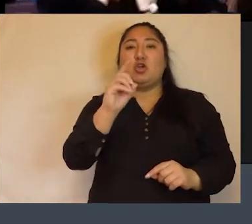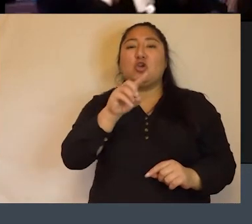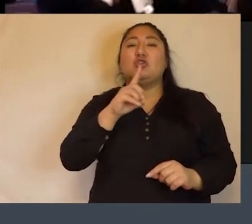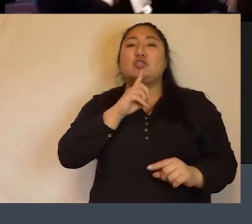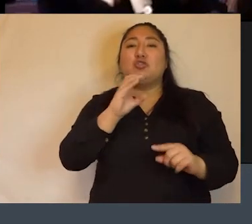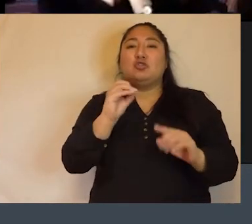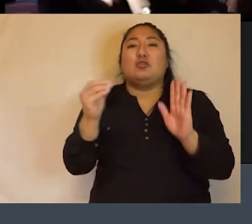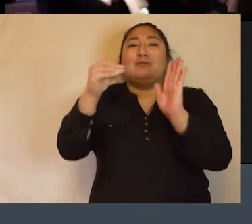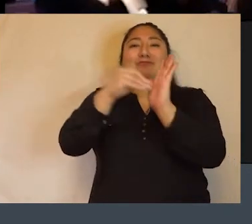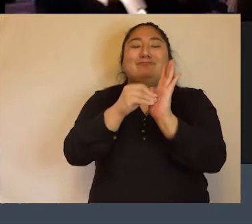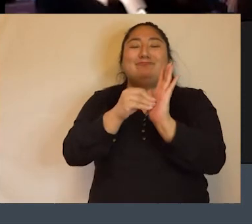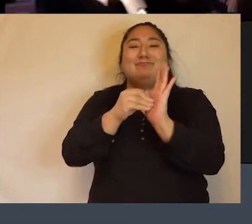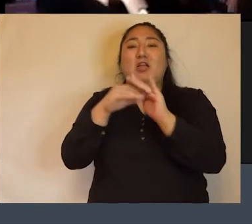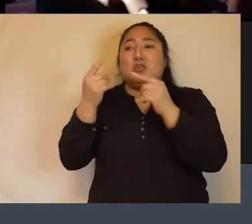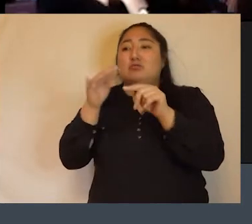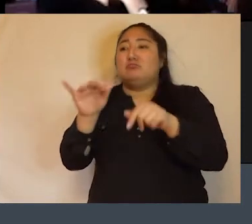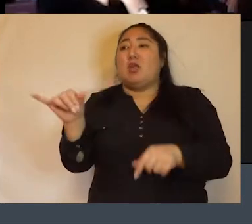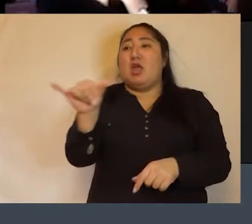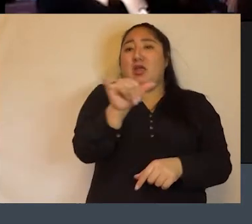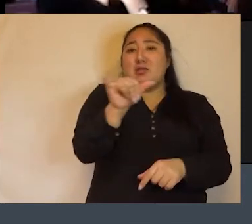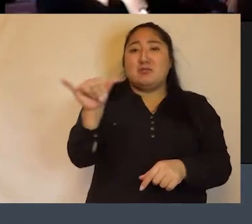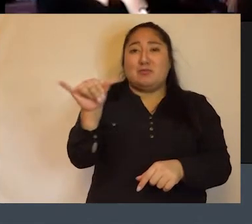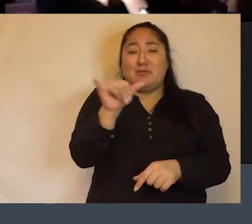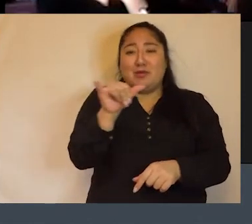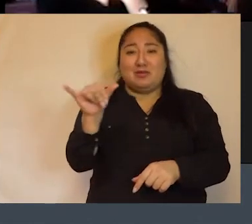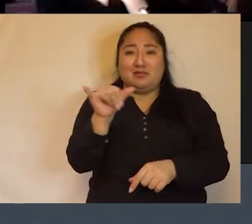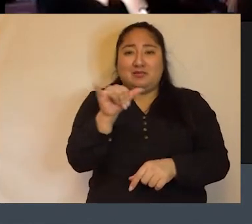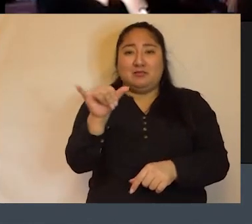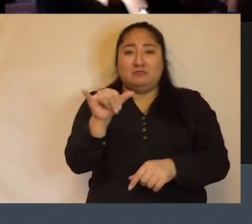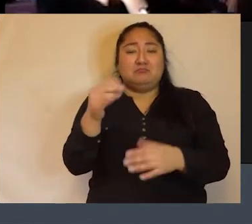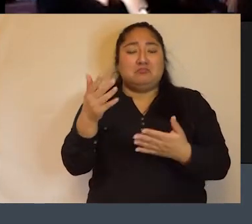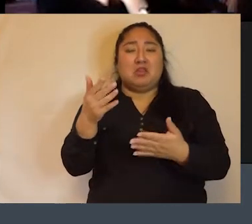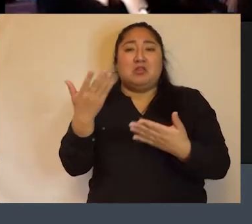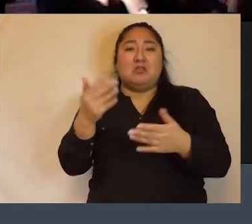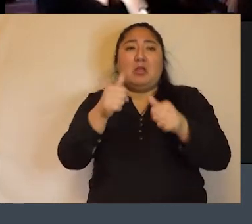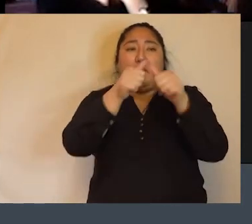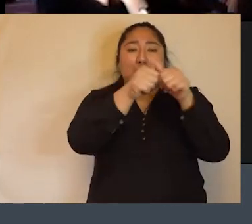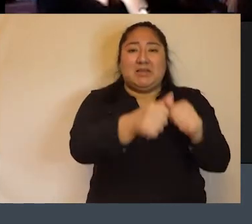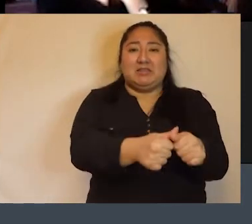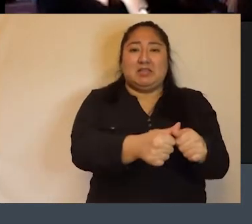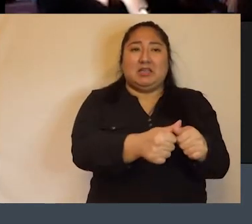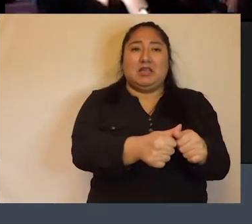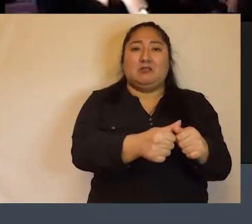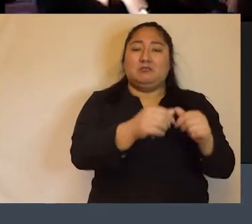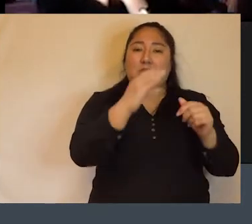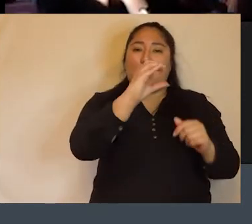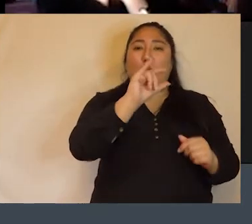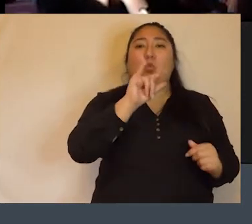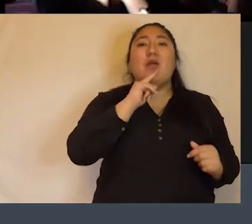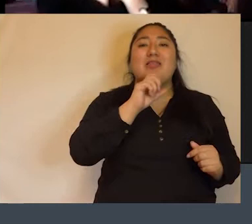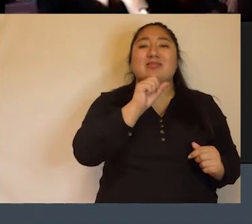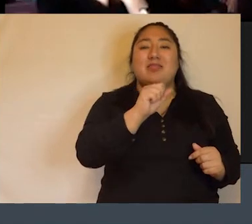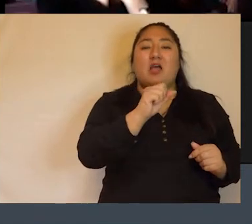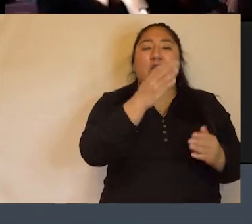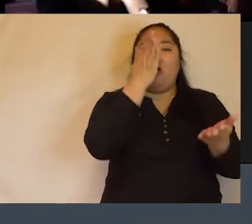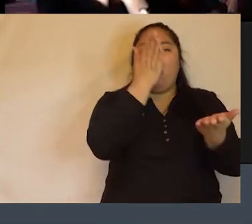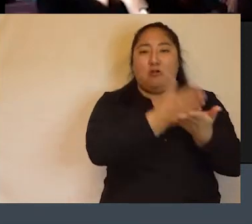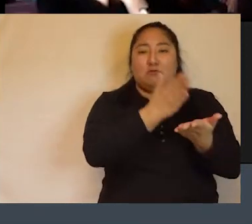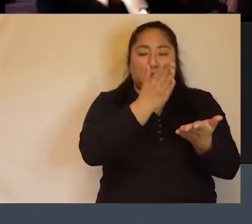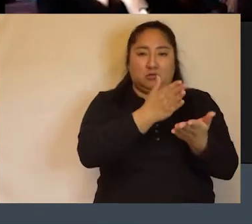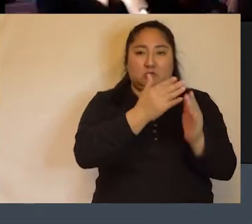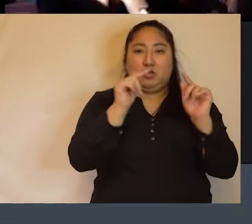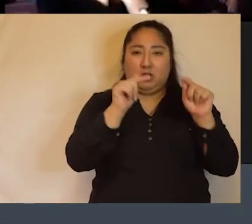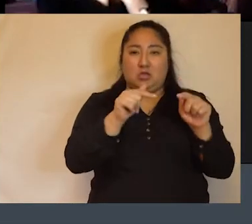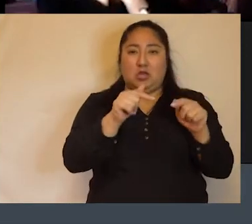costos de administración, por lo tanto van a quedar en igualdad de condiciones que si se hubieran mantenido en la cuenta obligatoria.